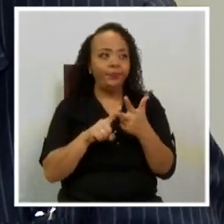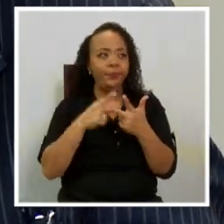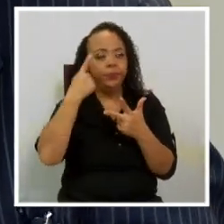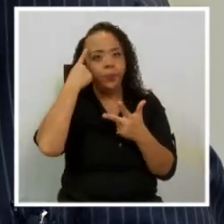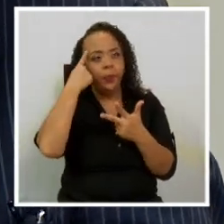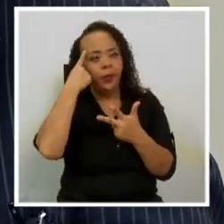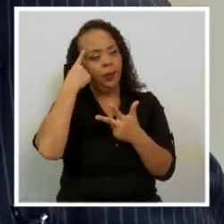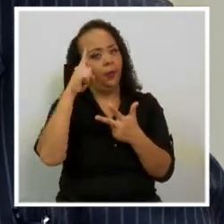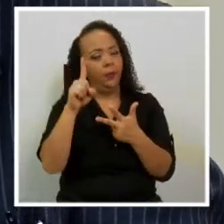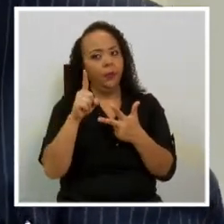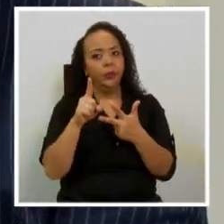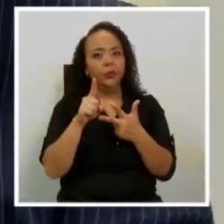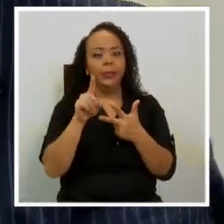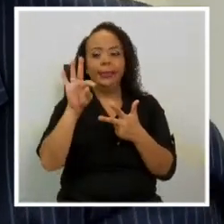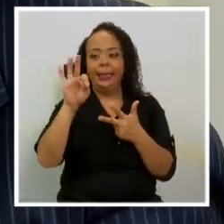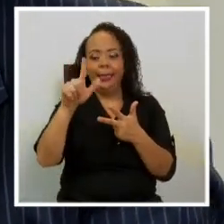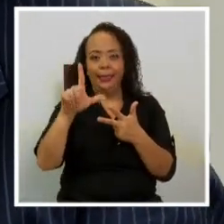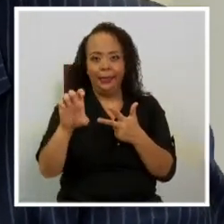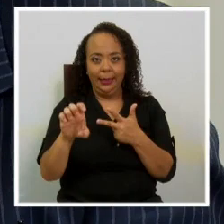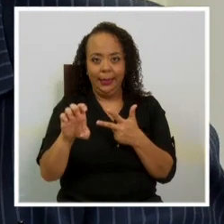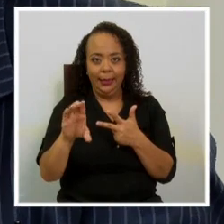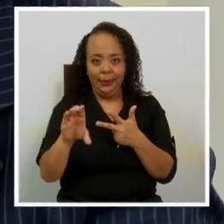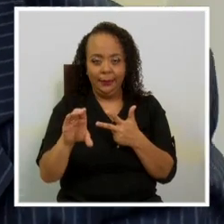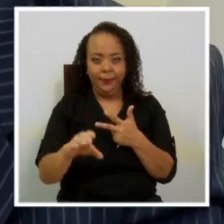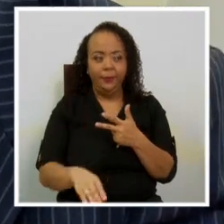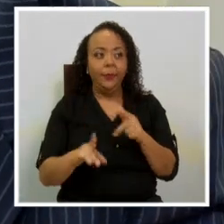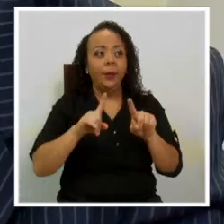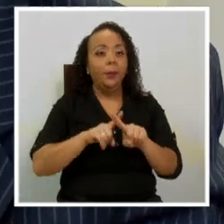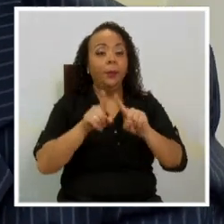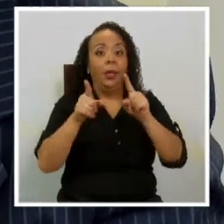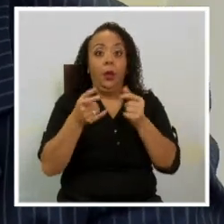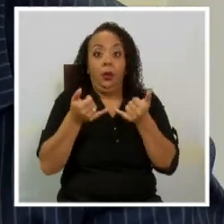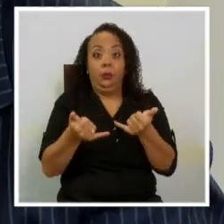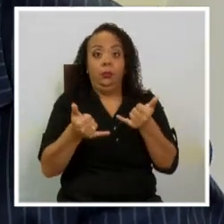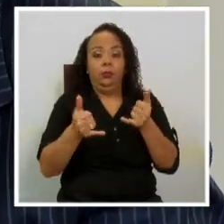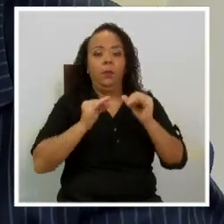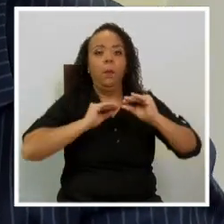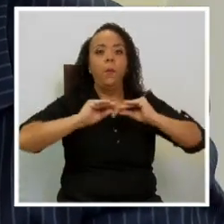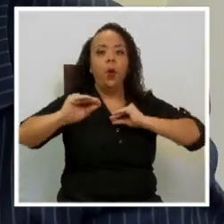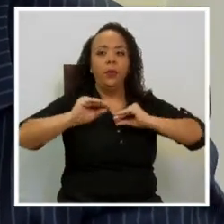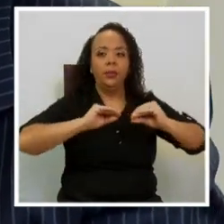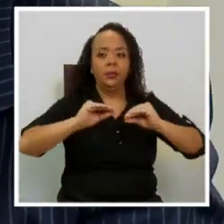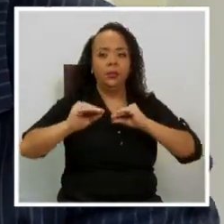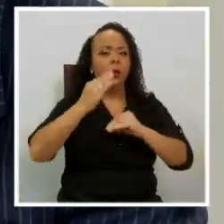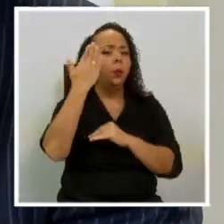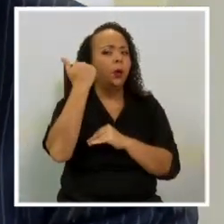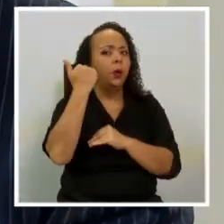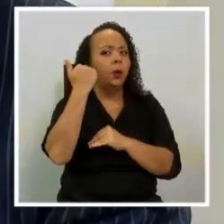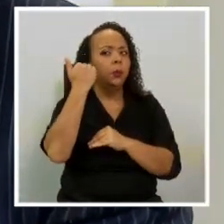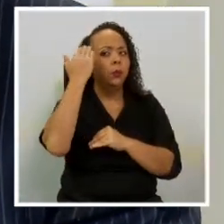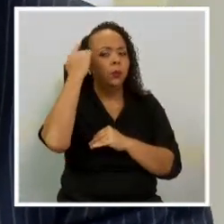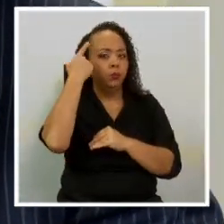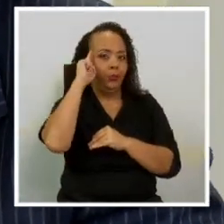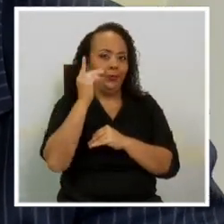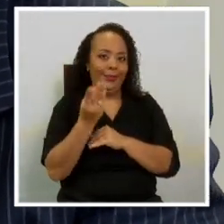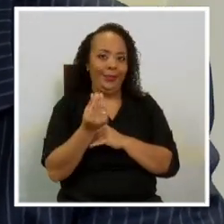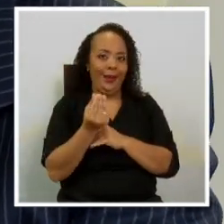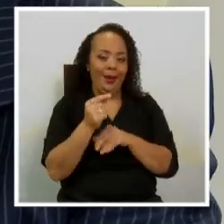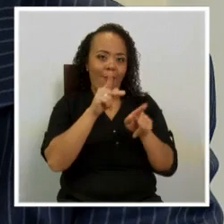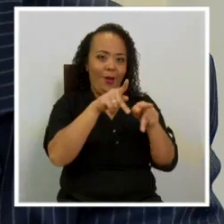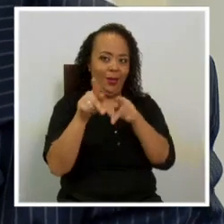movilizaciones por el TLC. Por el TLC. Pero en este caso la movilización va a ser por el salario de la gente,